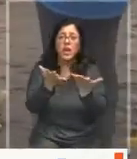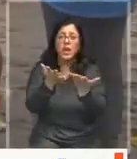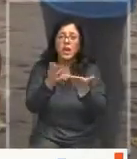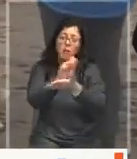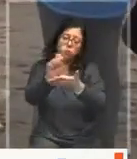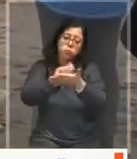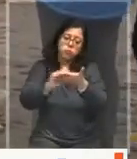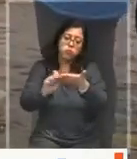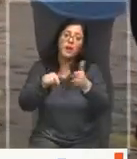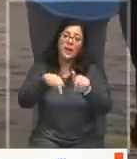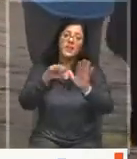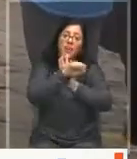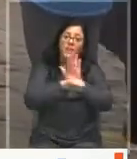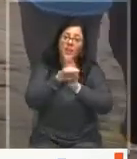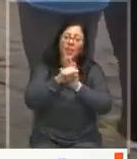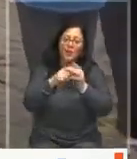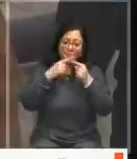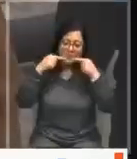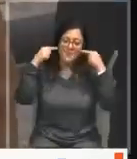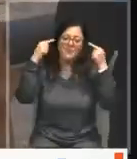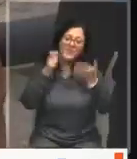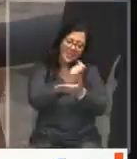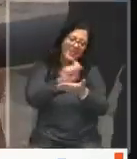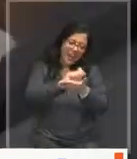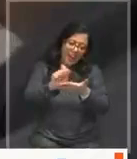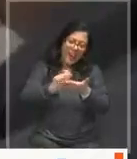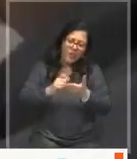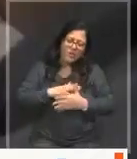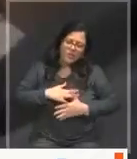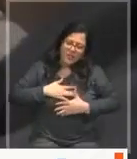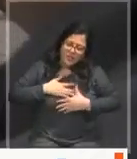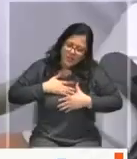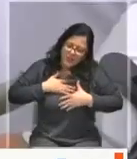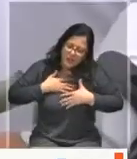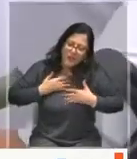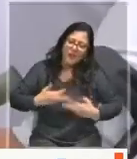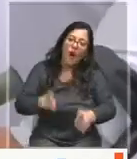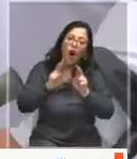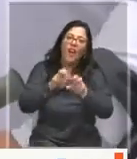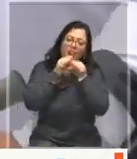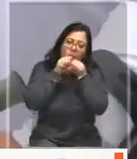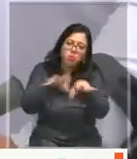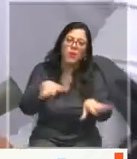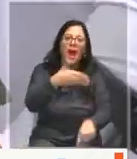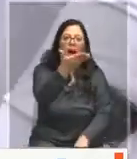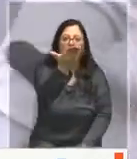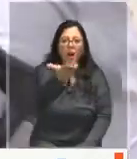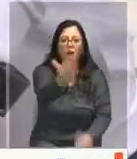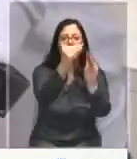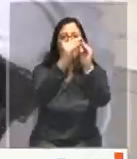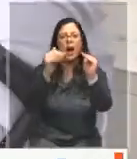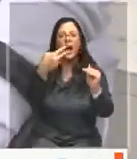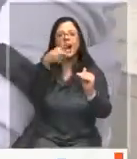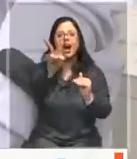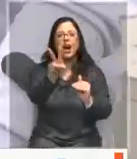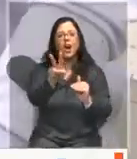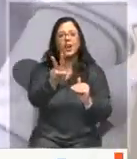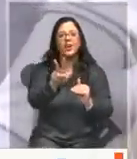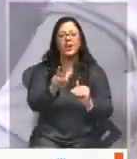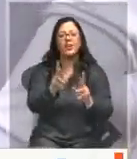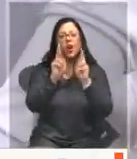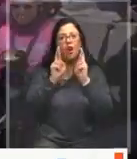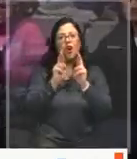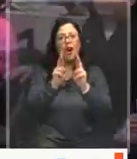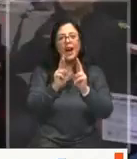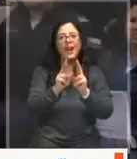de esta nota fue con una sonrisa en mi rostro. Sensación que espero haberle transmitido a usted en su hogar. Larga vida para organizaciones como